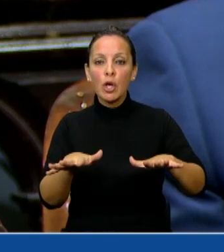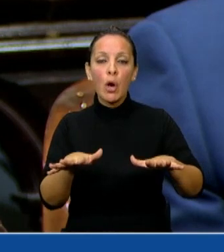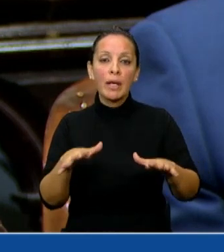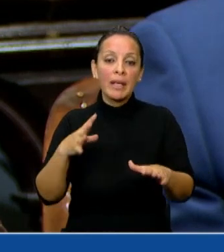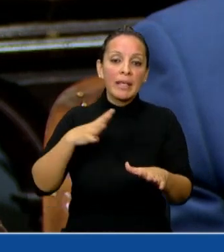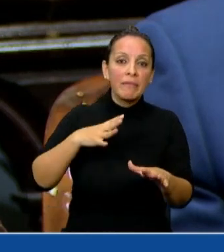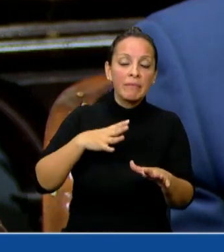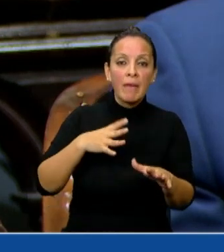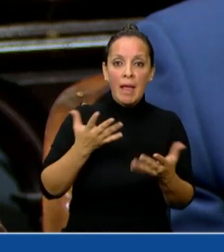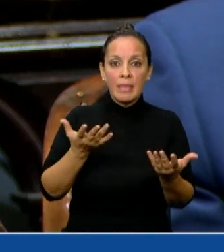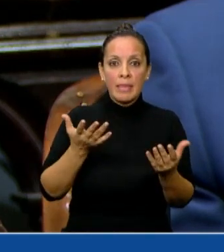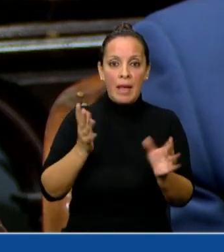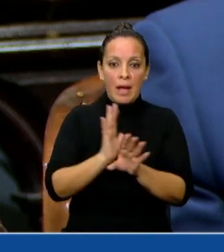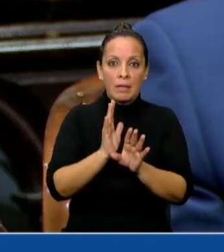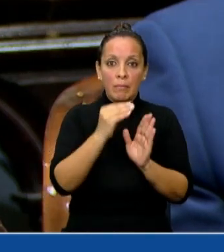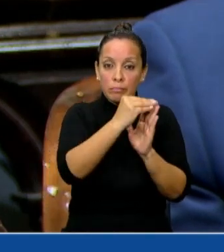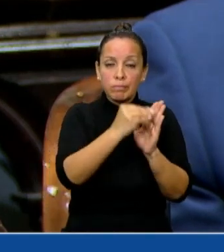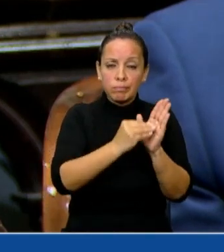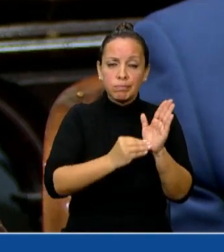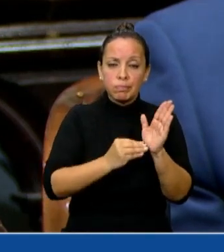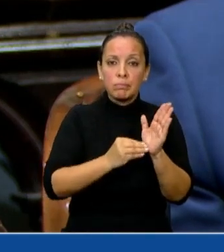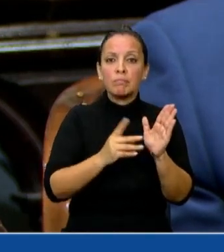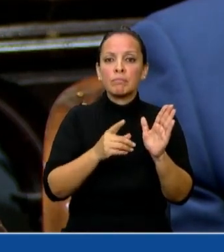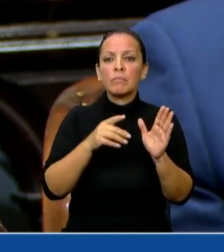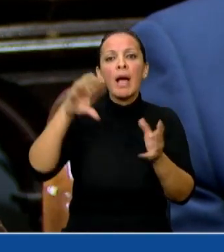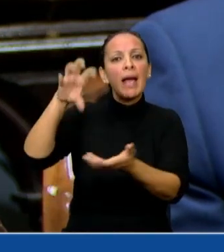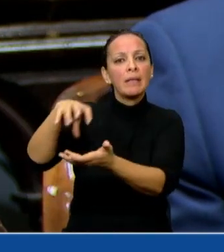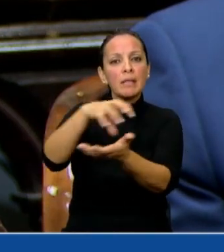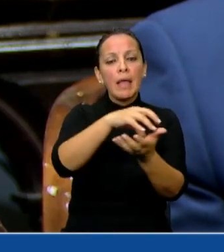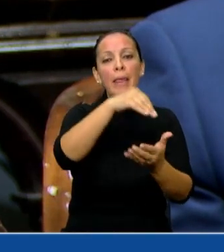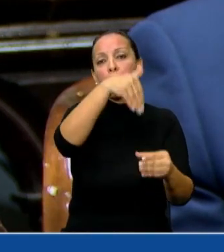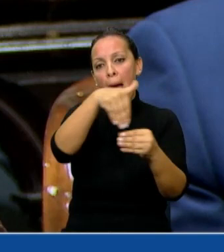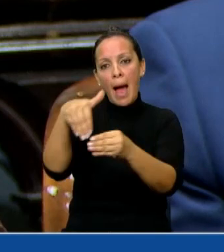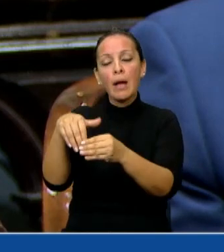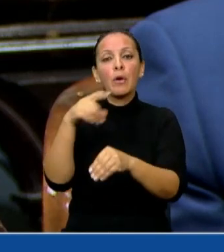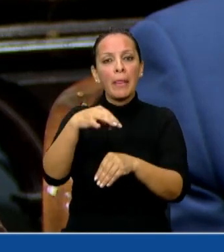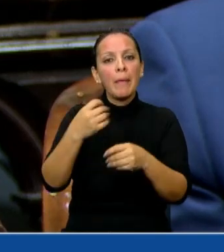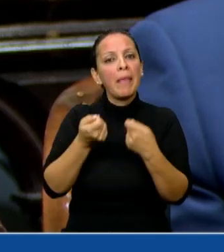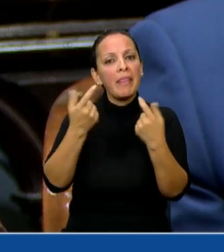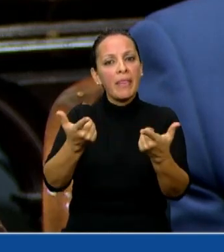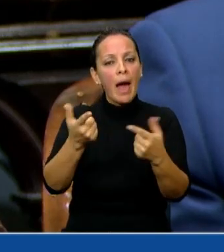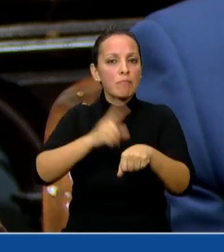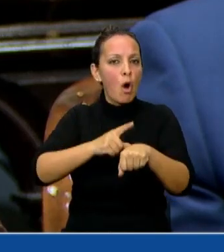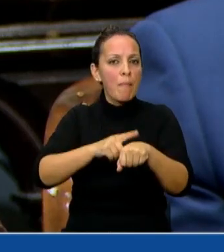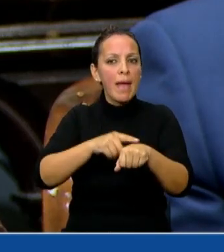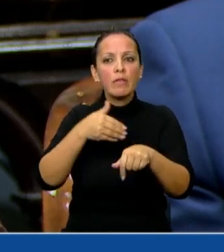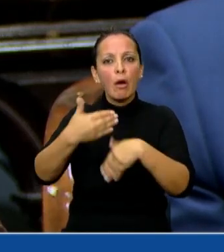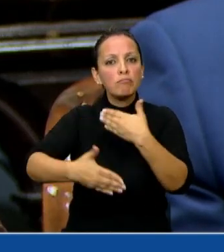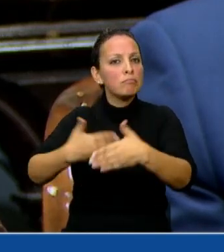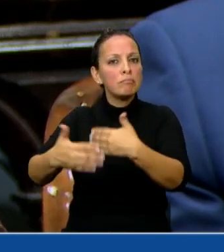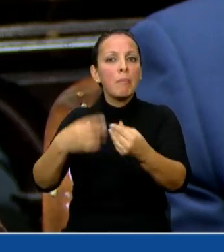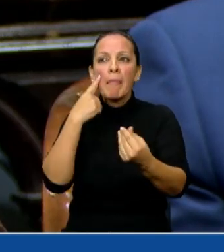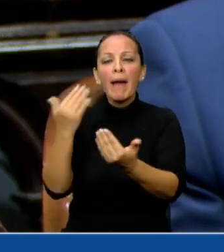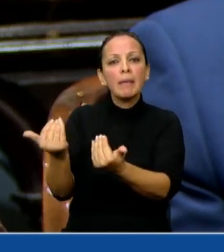queden comprendidas por fuera de estos parámetros, las entidades financieras deben habilitar una instancia para considerar